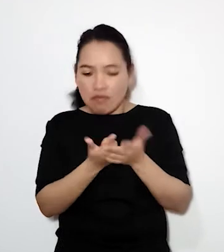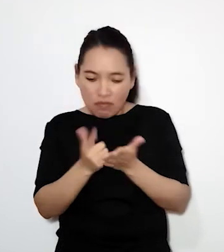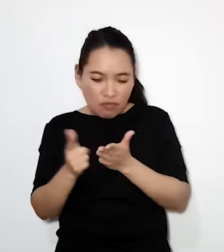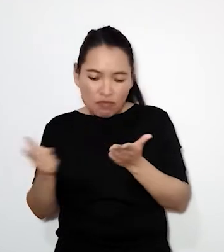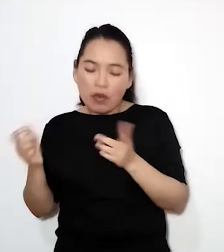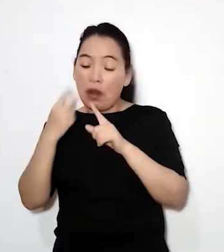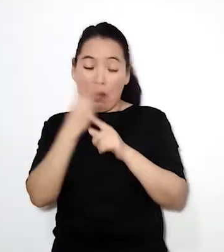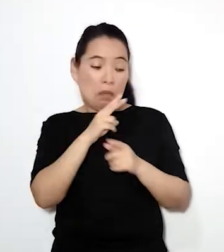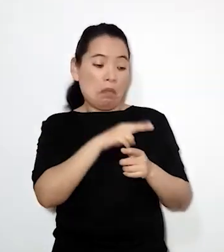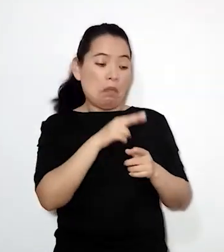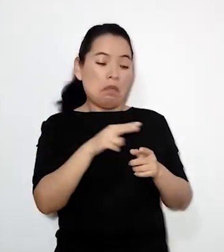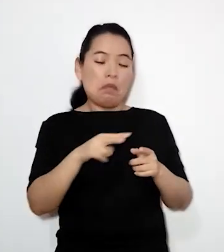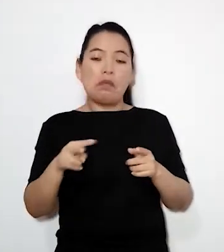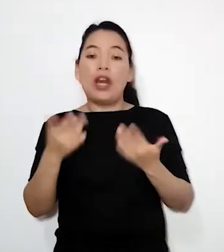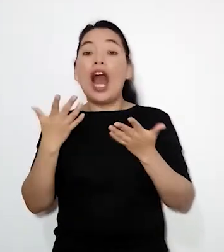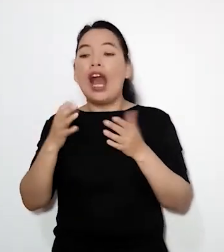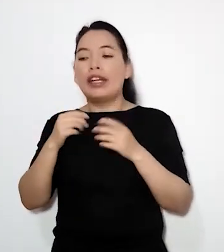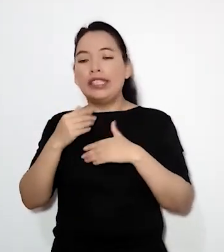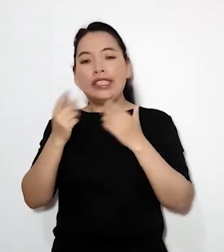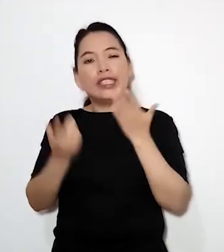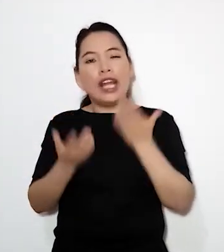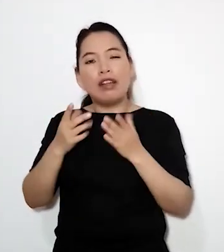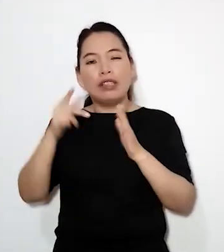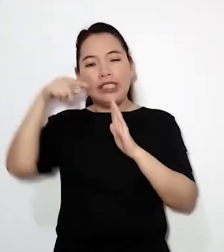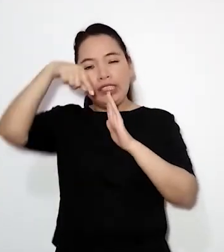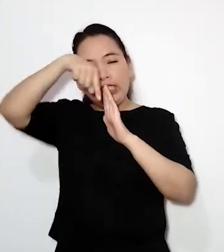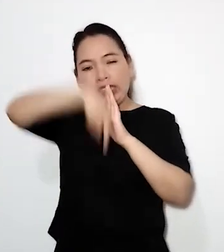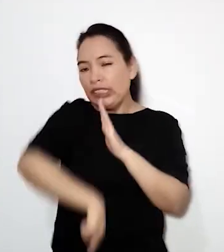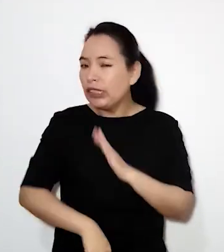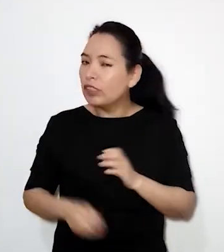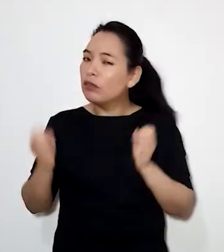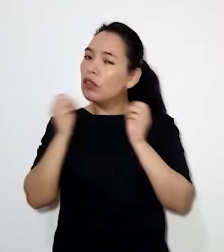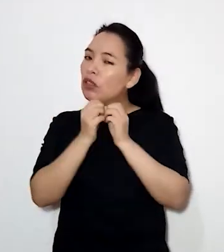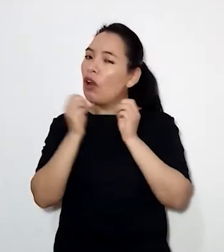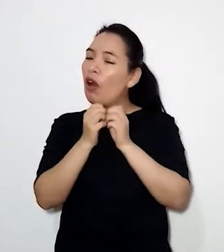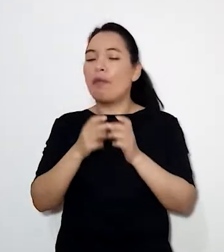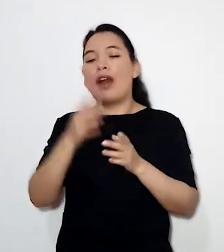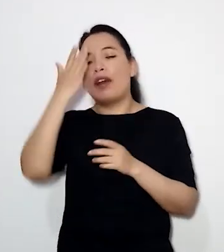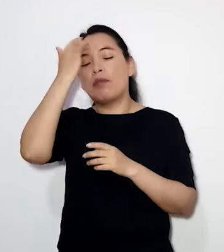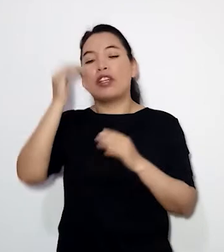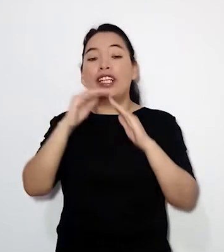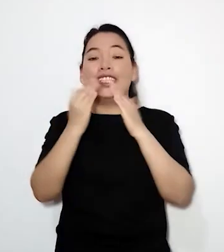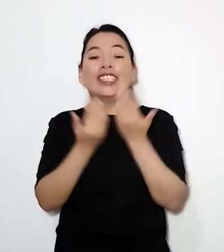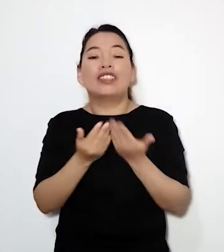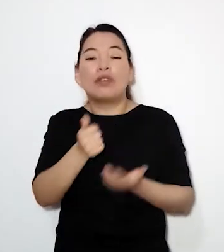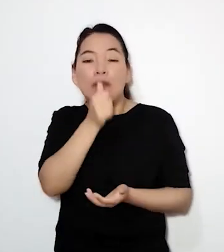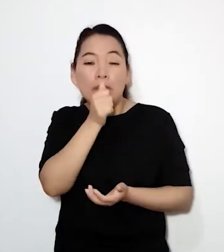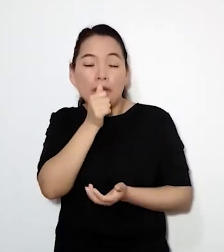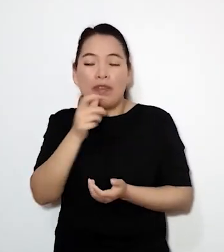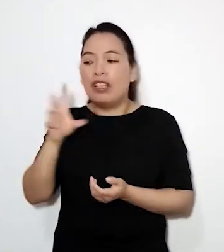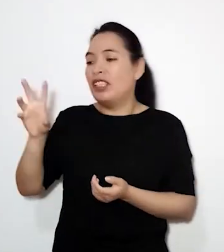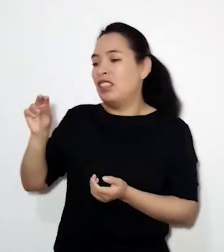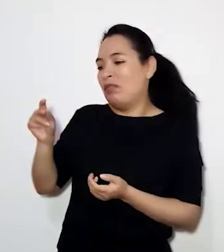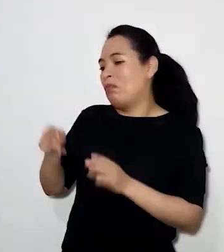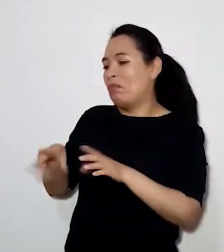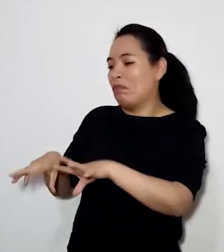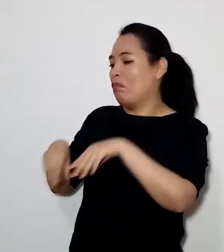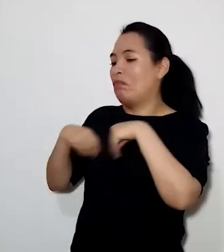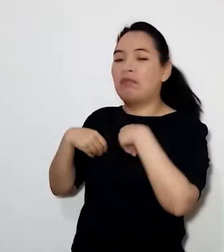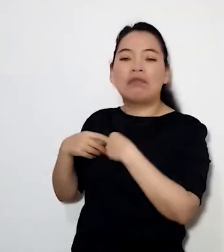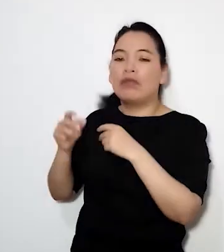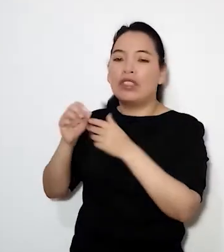puede profundizar la exclusión. Muchas escuelas, por ejemplo, rechazan estudiantes con discapacidad porque quieren estudiantes que tengan